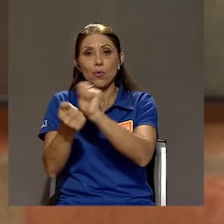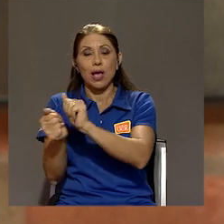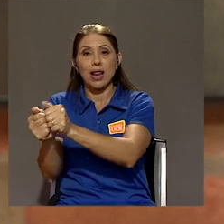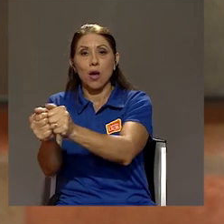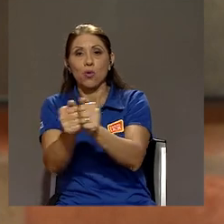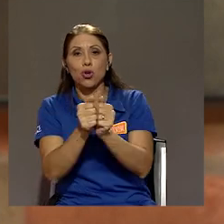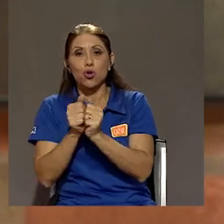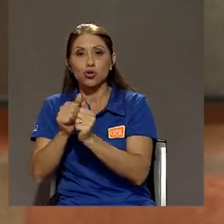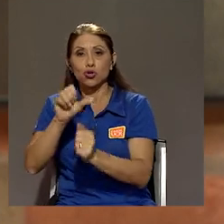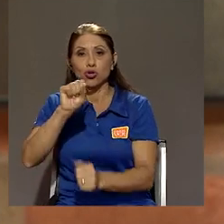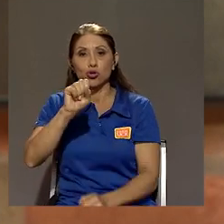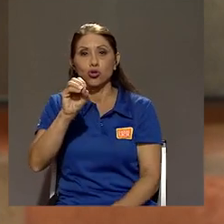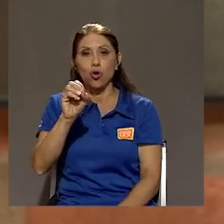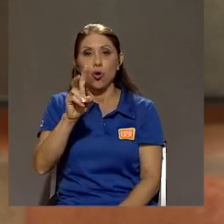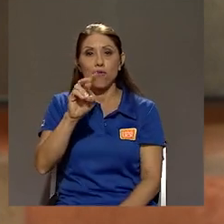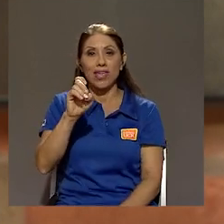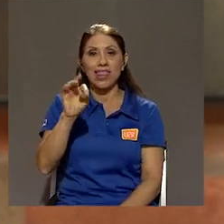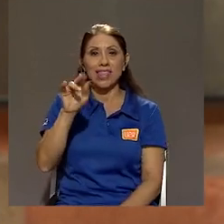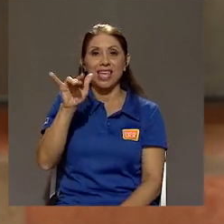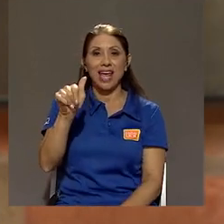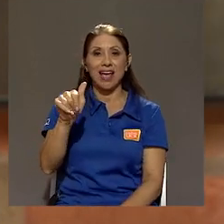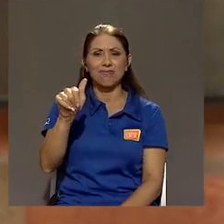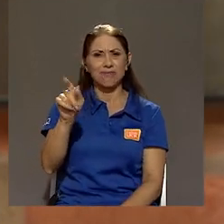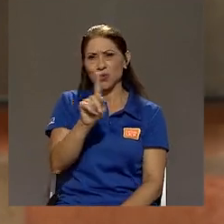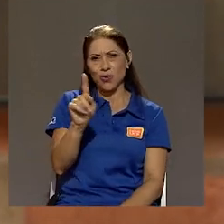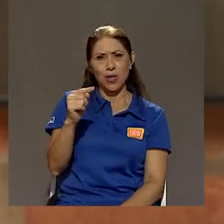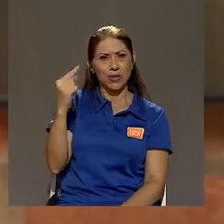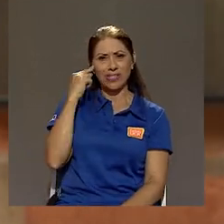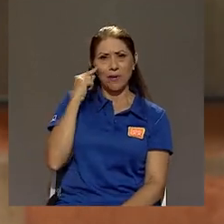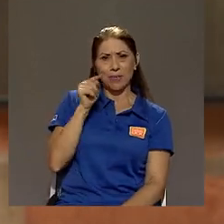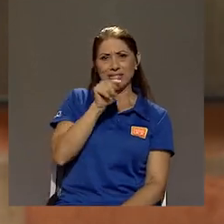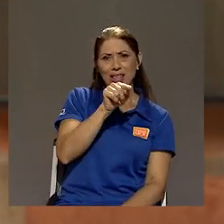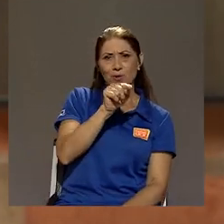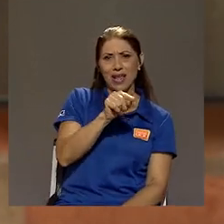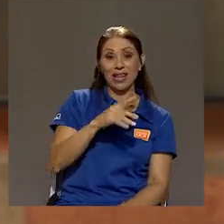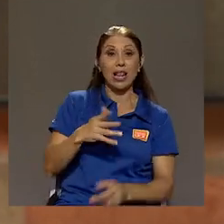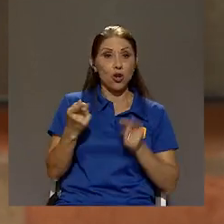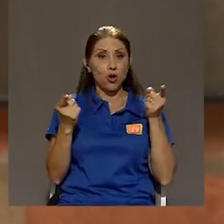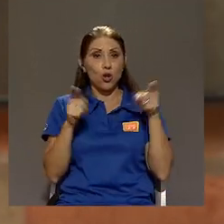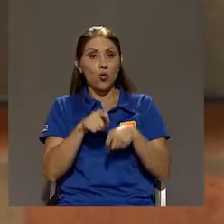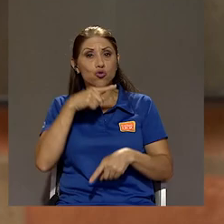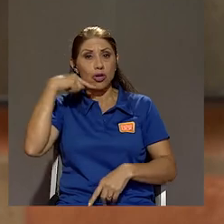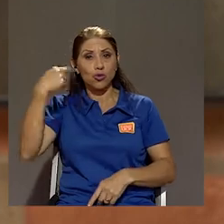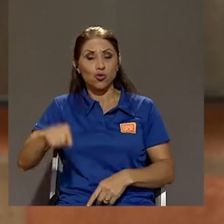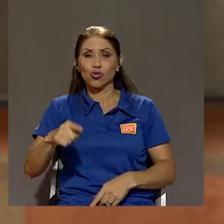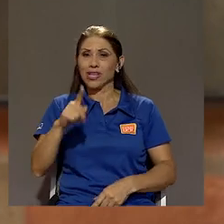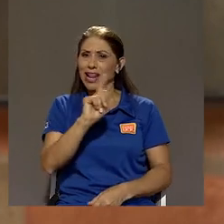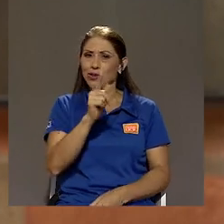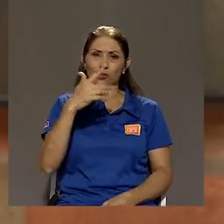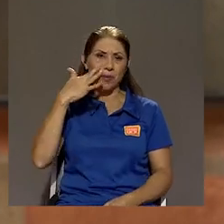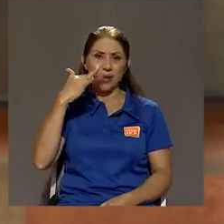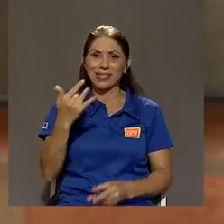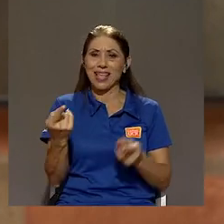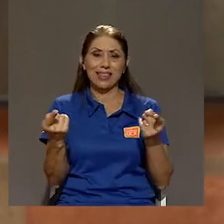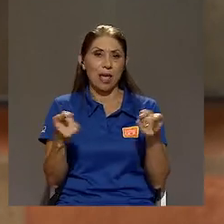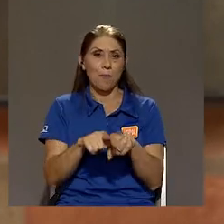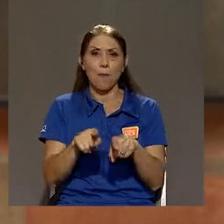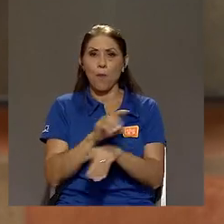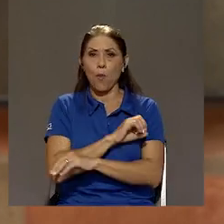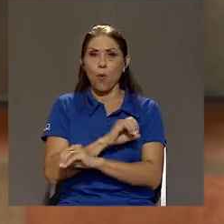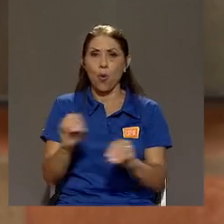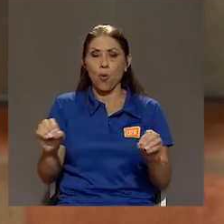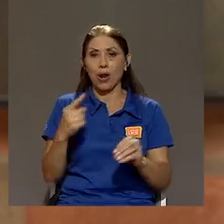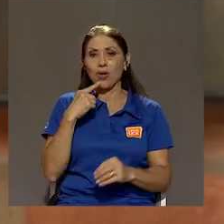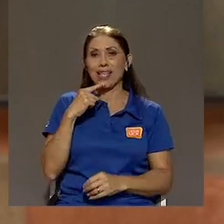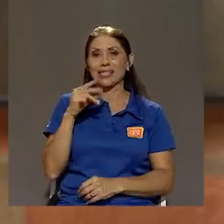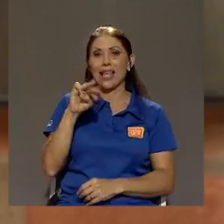no parecía que fuera lo que él estaba pensando. Y lo que ocurrió en Rusia tampoco se parecía mucho a los pequeños esbozos que daba